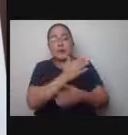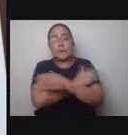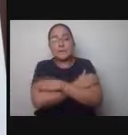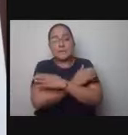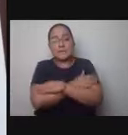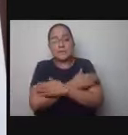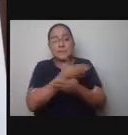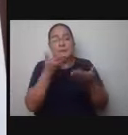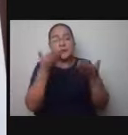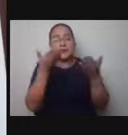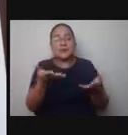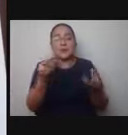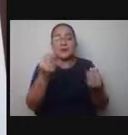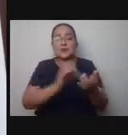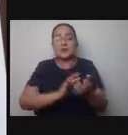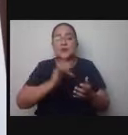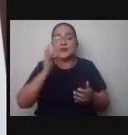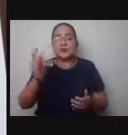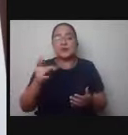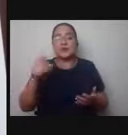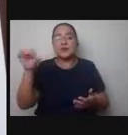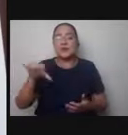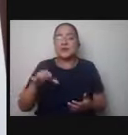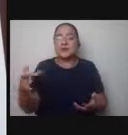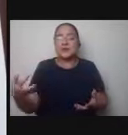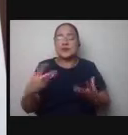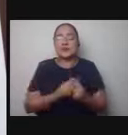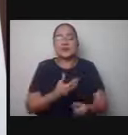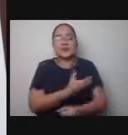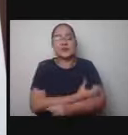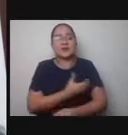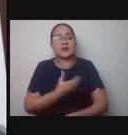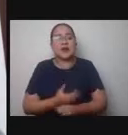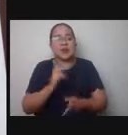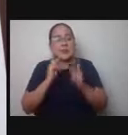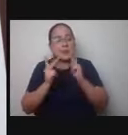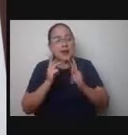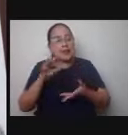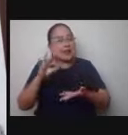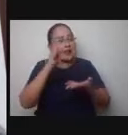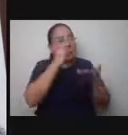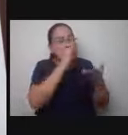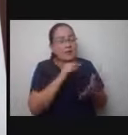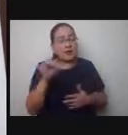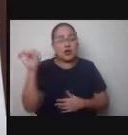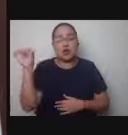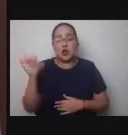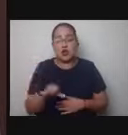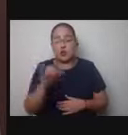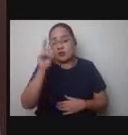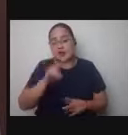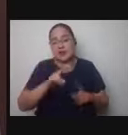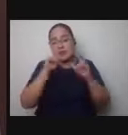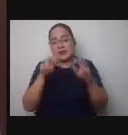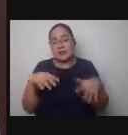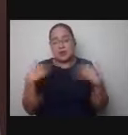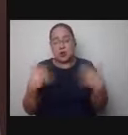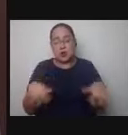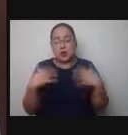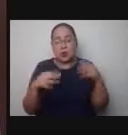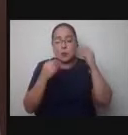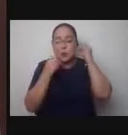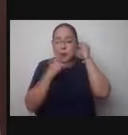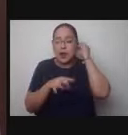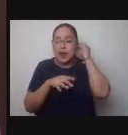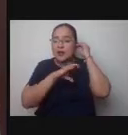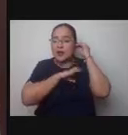distancia. Muchas gracias por acompañarnos en Charlas de Café con este tema que está muy peliagudo, mi querida magistrada. La quiero